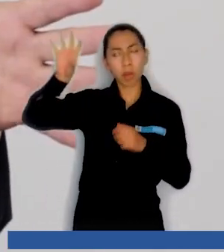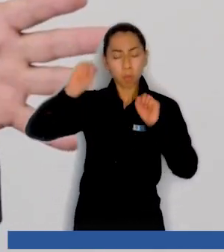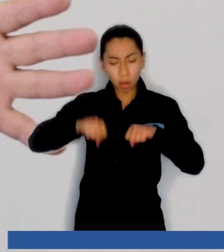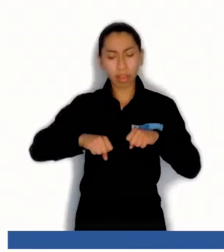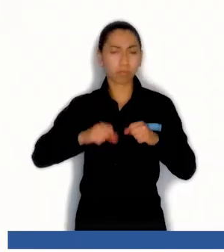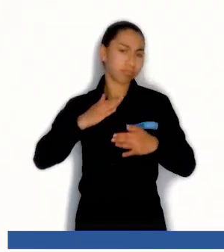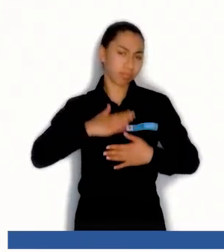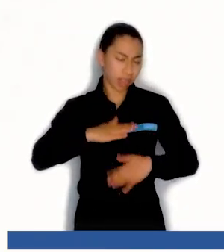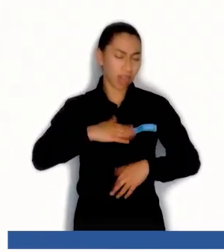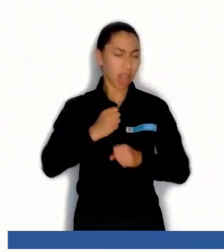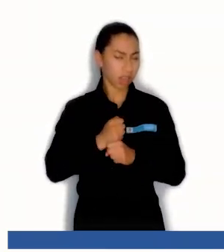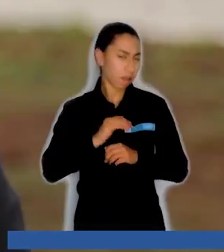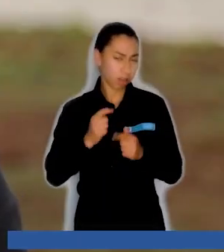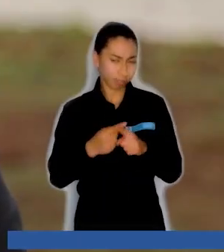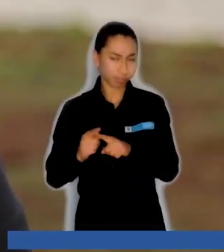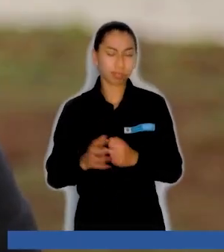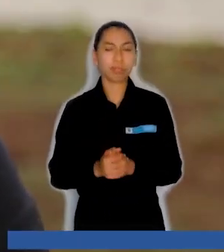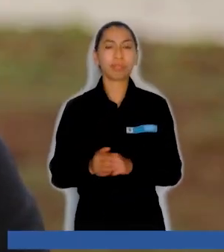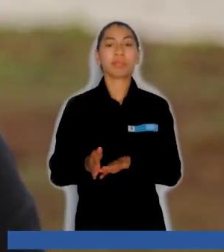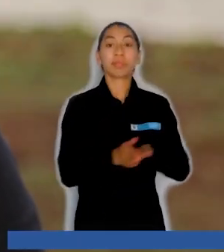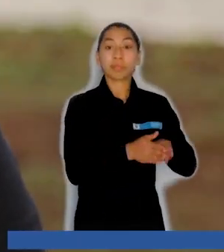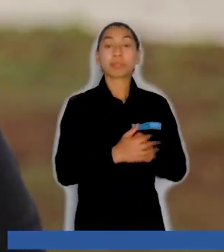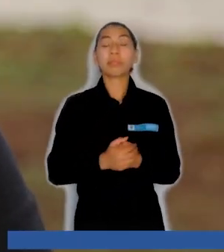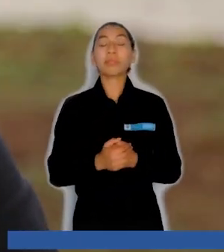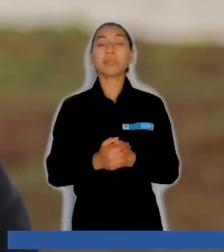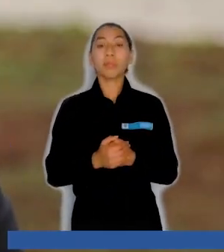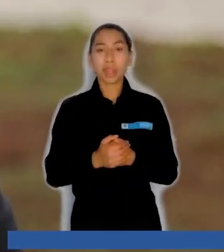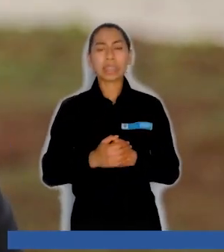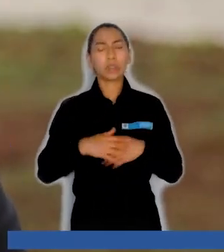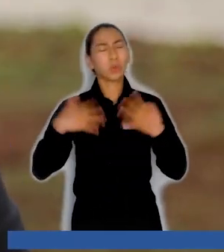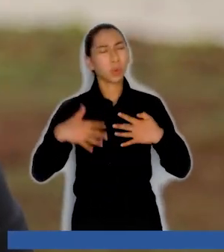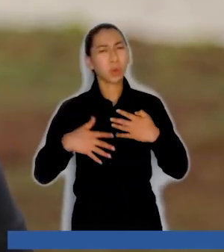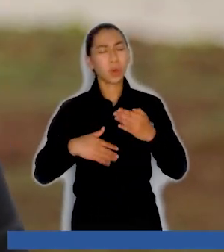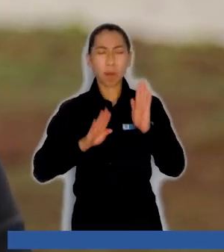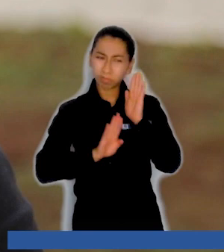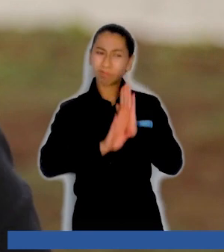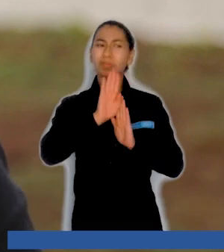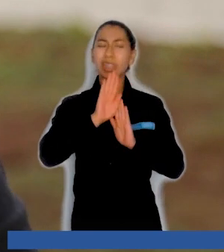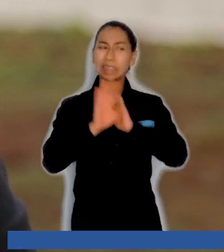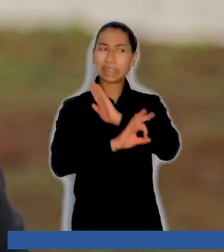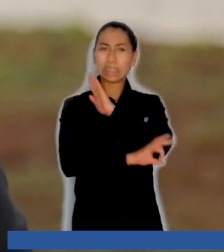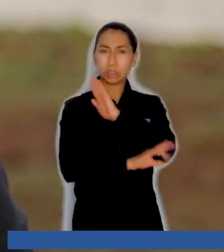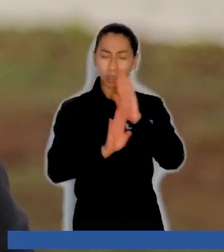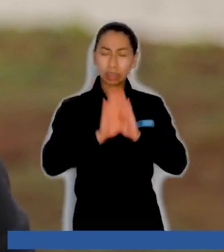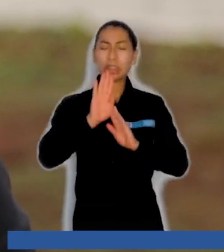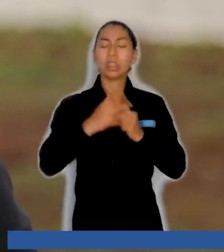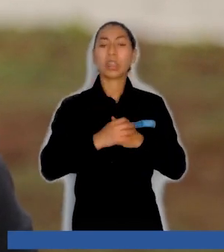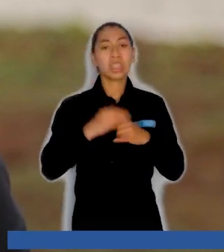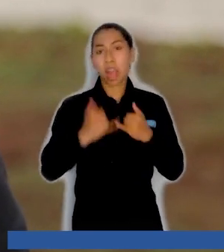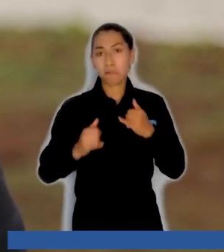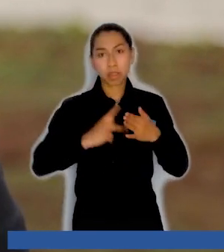encuentra en el exterior. Para superar los daños psicosociales causados por el conflicto armado, se implementó con éxito la estrategia